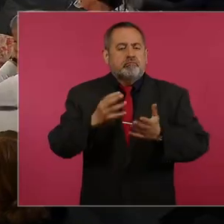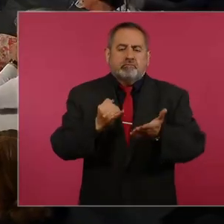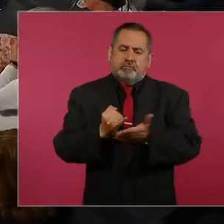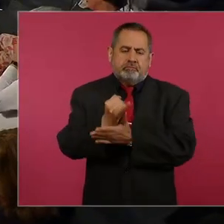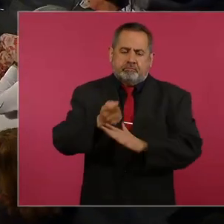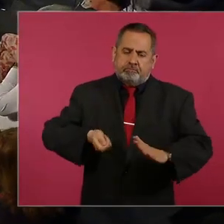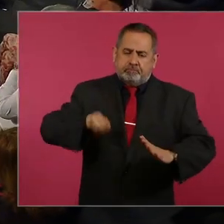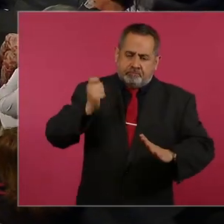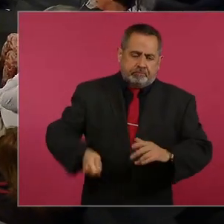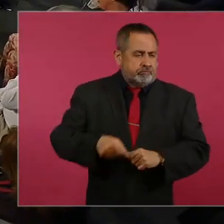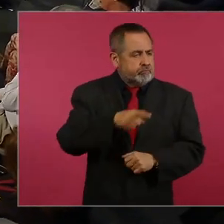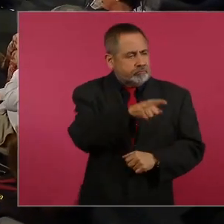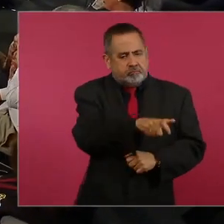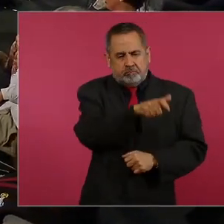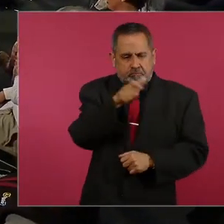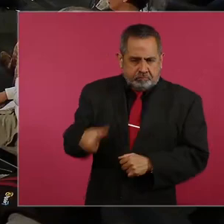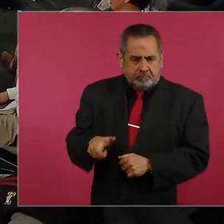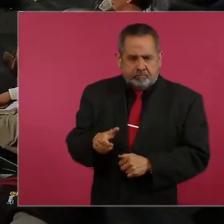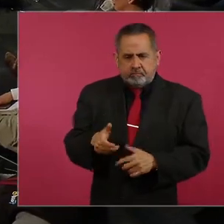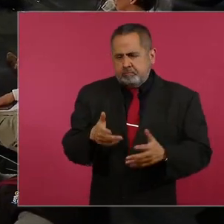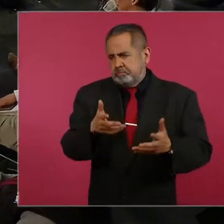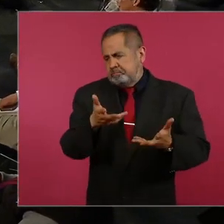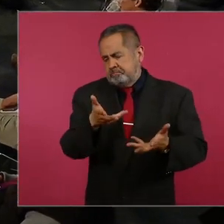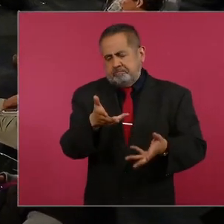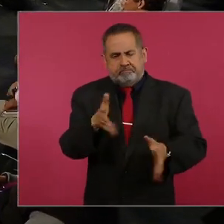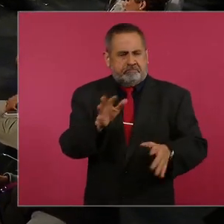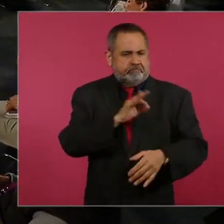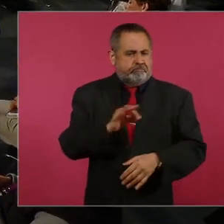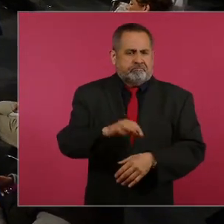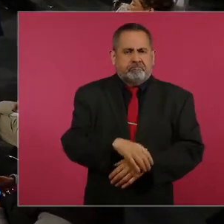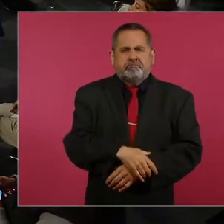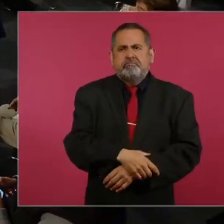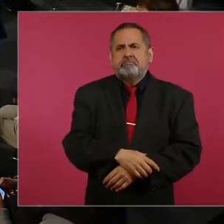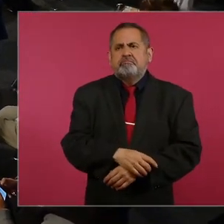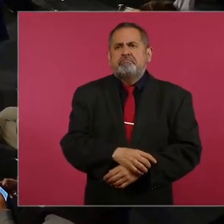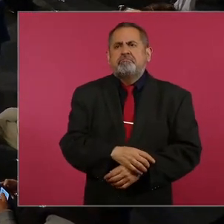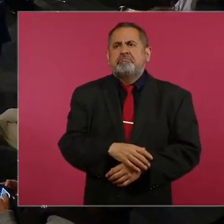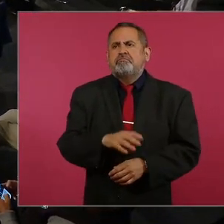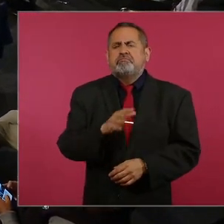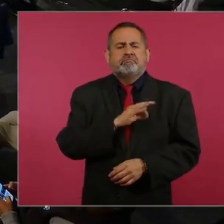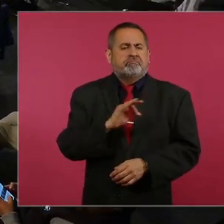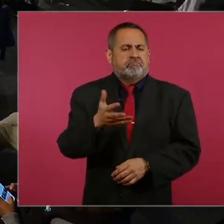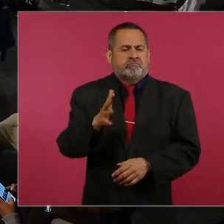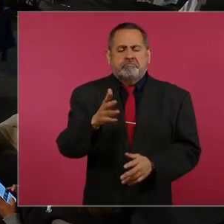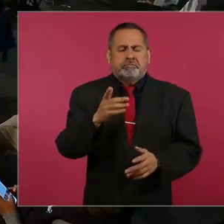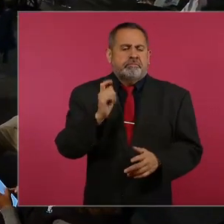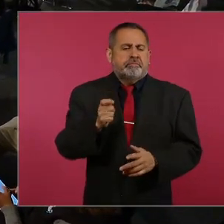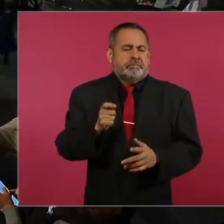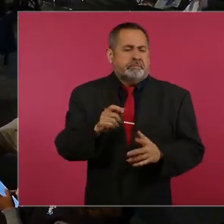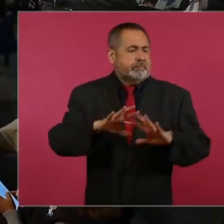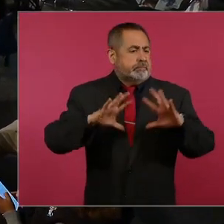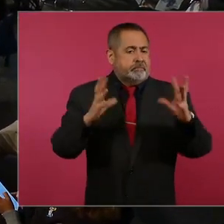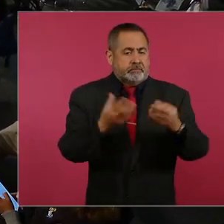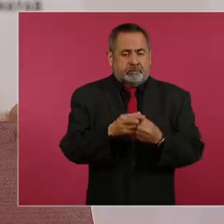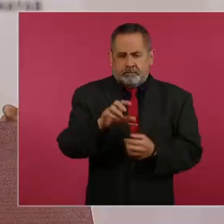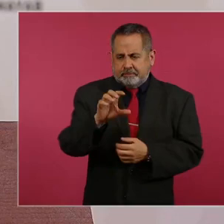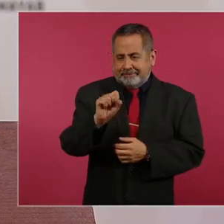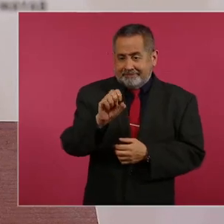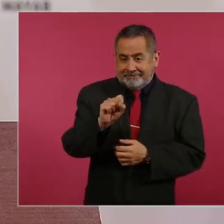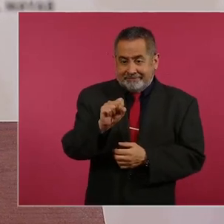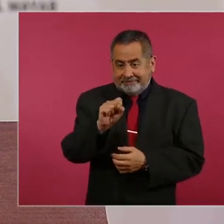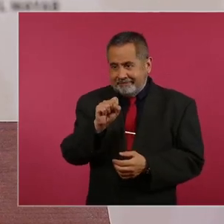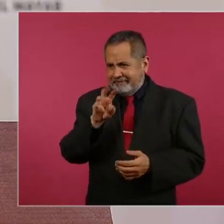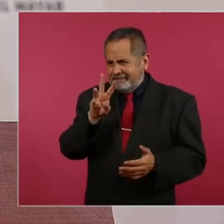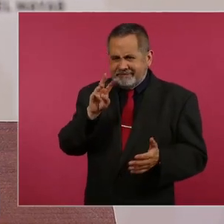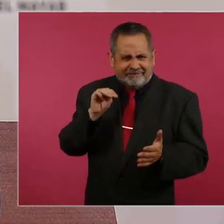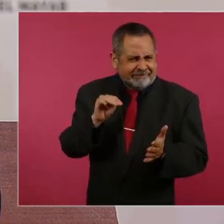resolver. Pero estamos hablando de un monto en lo general de 63 mil